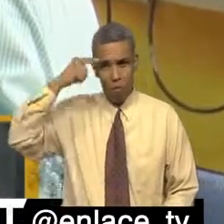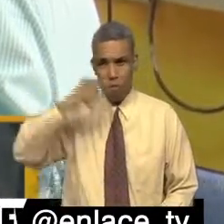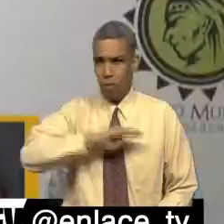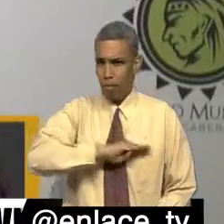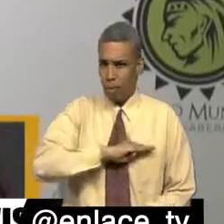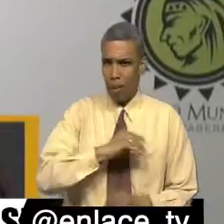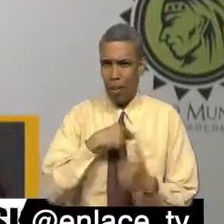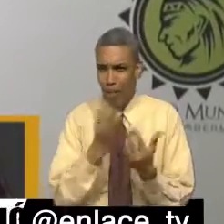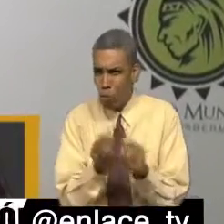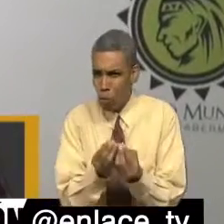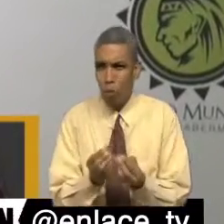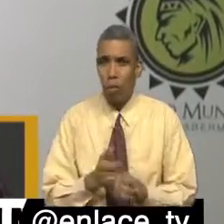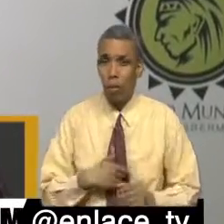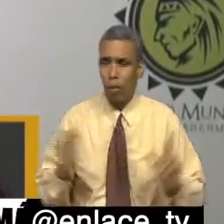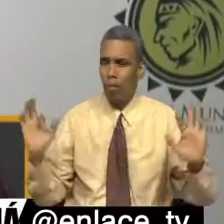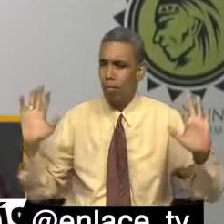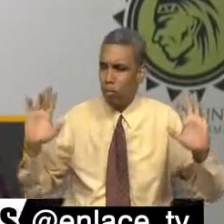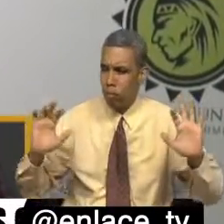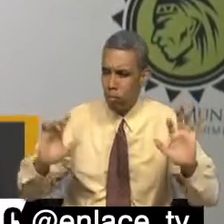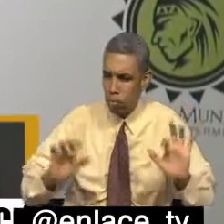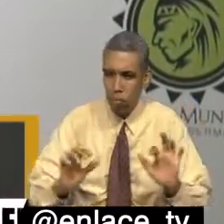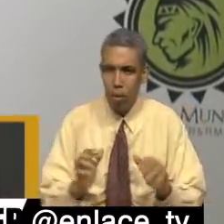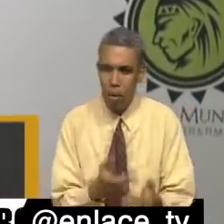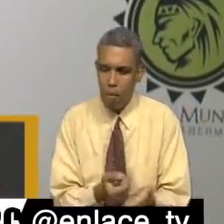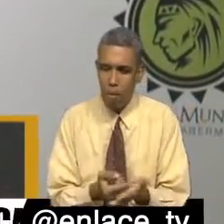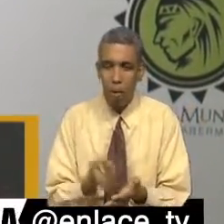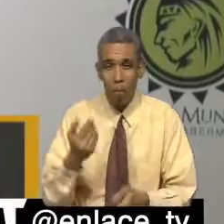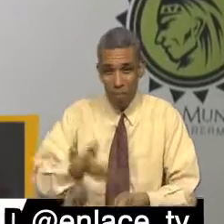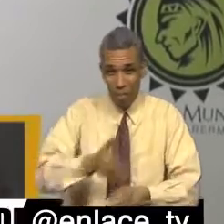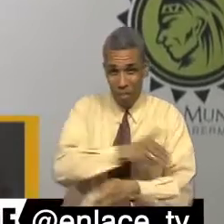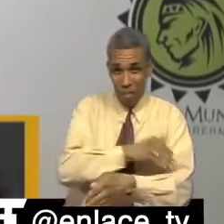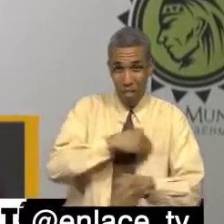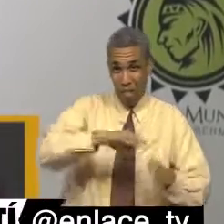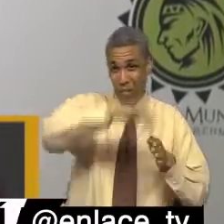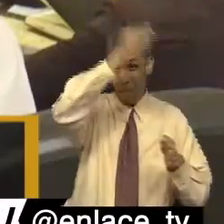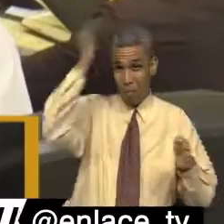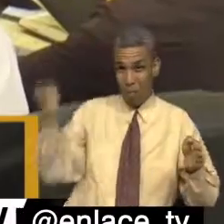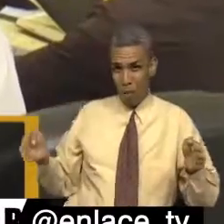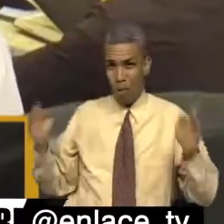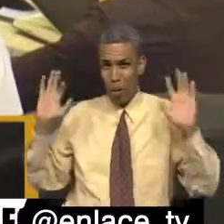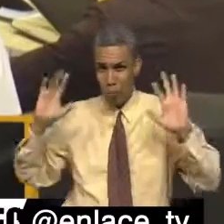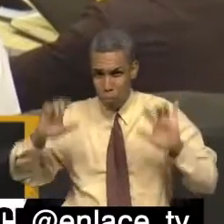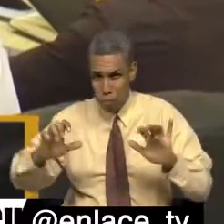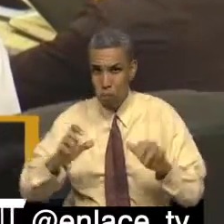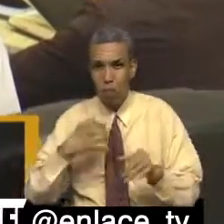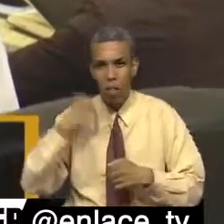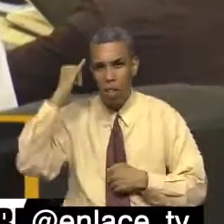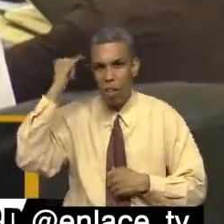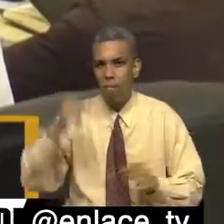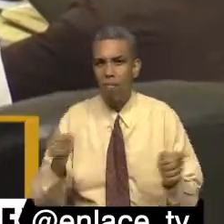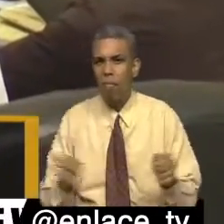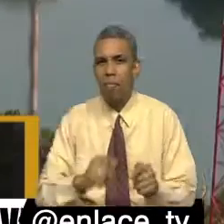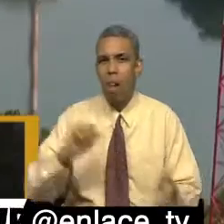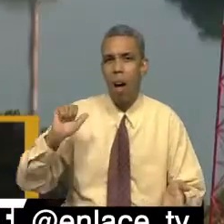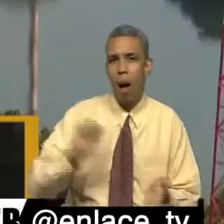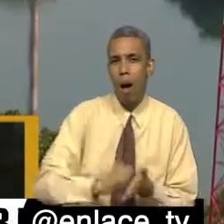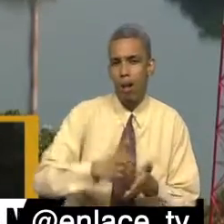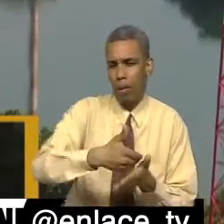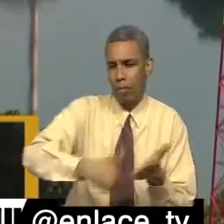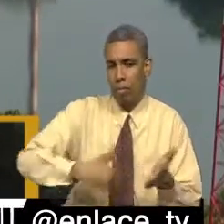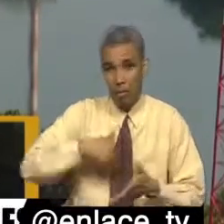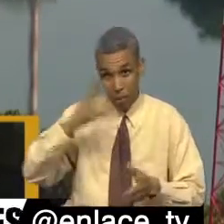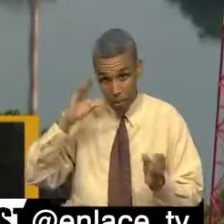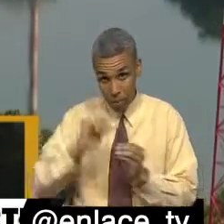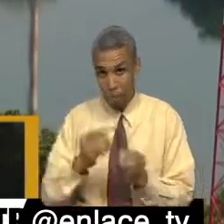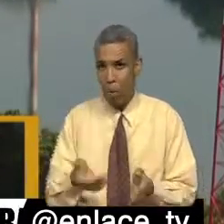estamos revisando y leyendo las conclusiones que se dieron ese día 24 de octubre. El presidente del Consejo reiteró nuevamente la necesidad